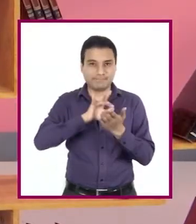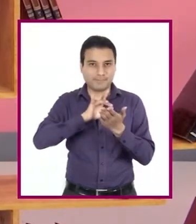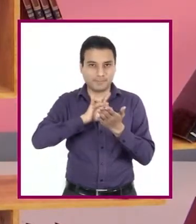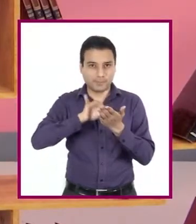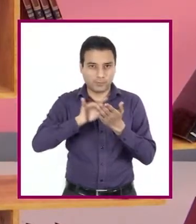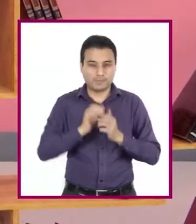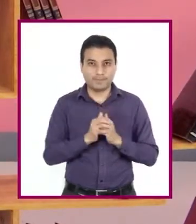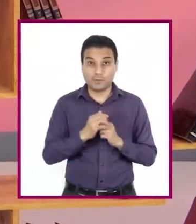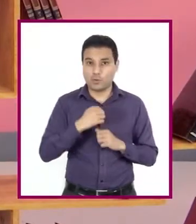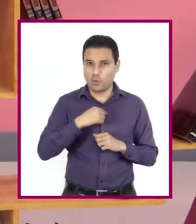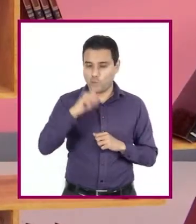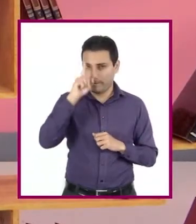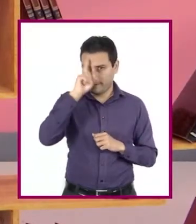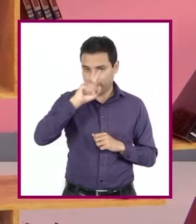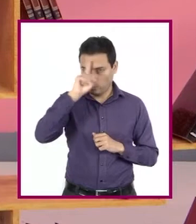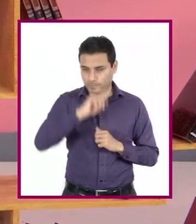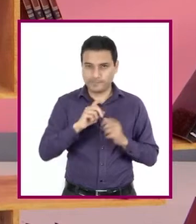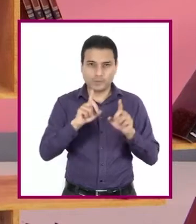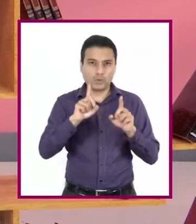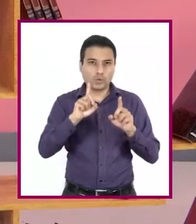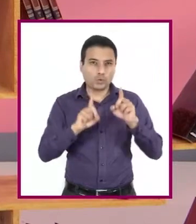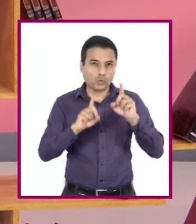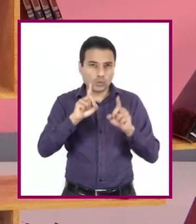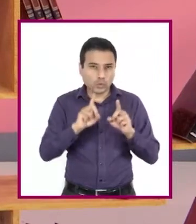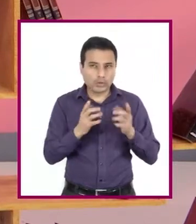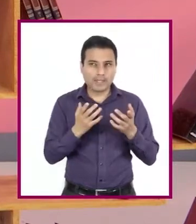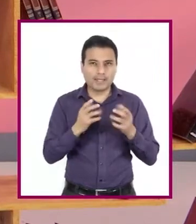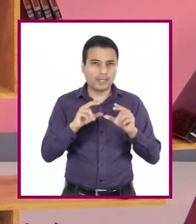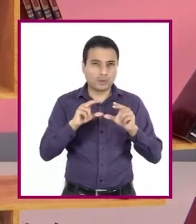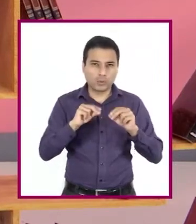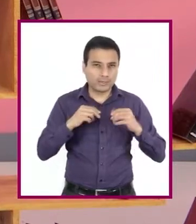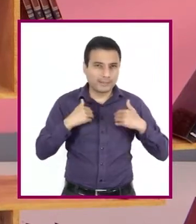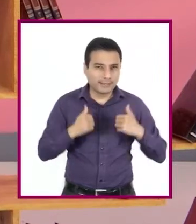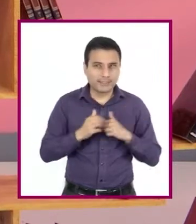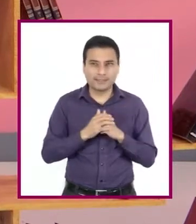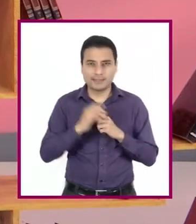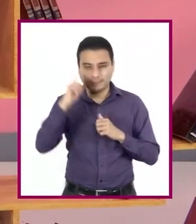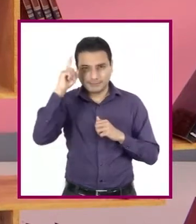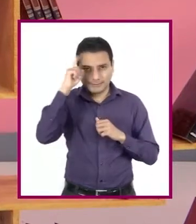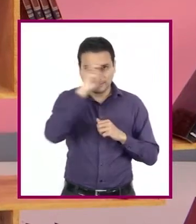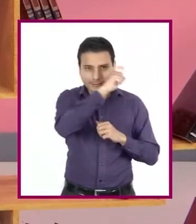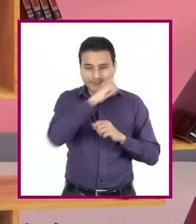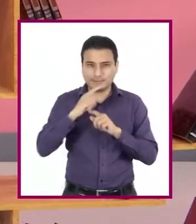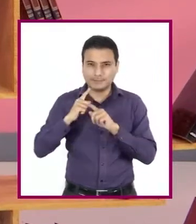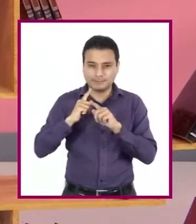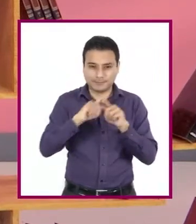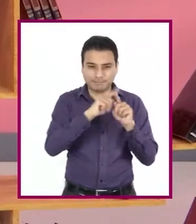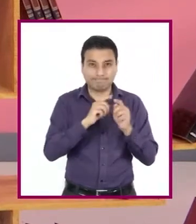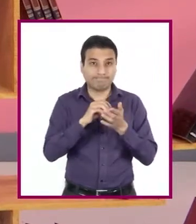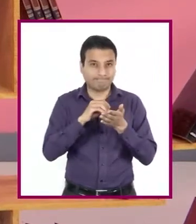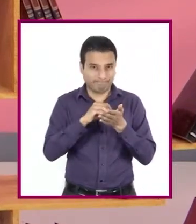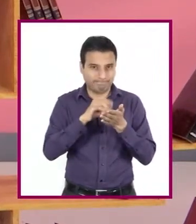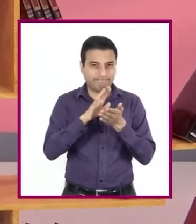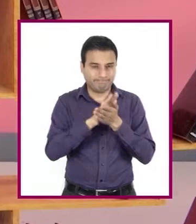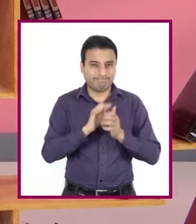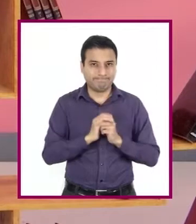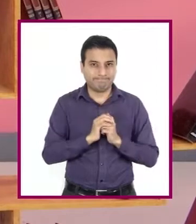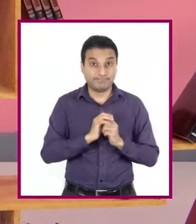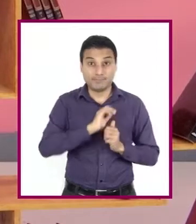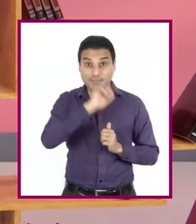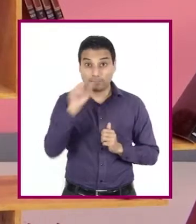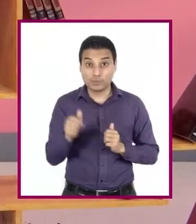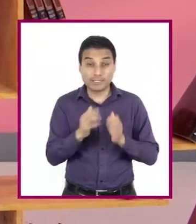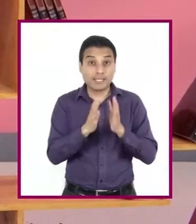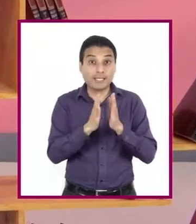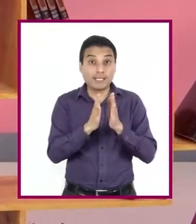les recomiendo llevar un registro de las dudas, inquietudes o dificultades que surjan, pues muchas de estas las podrán resolver al